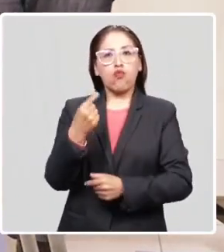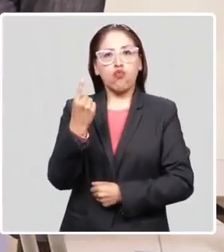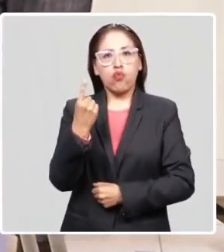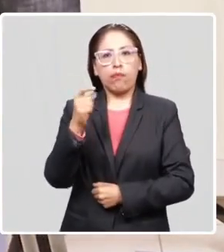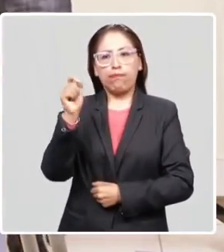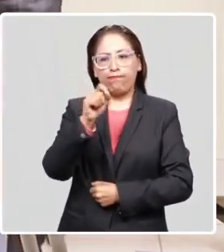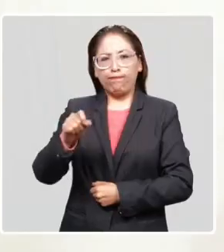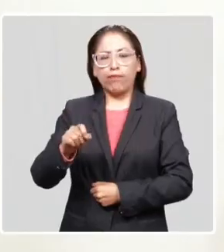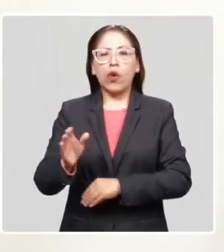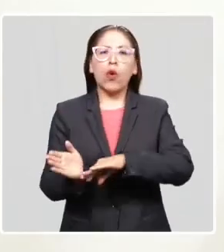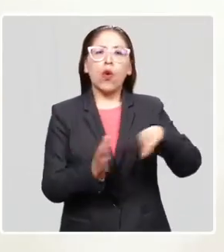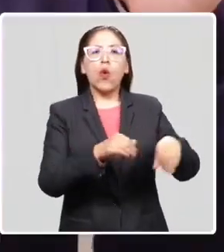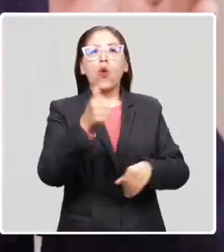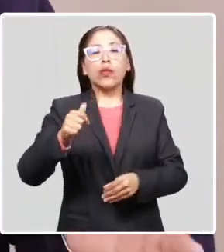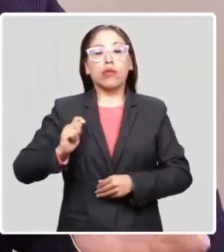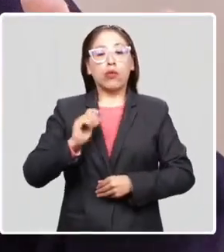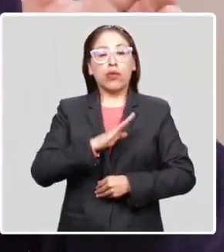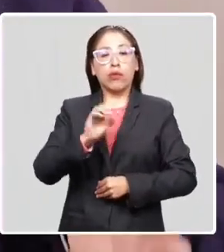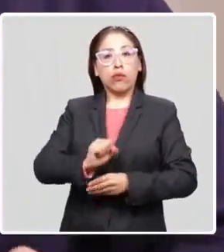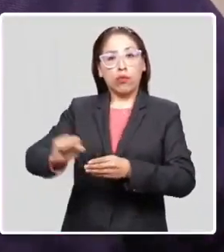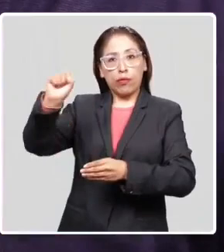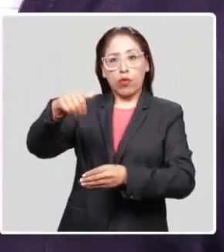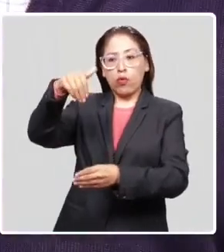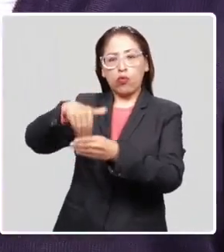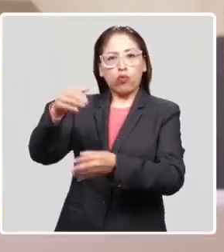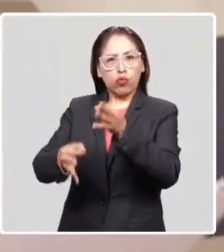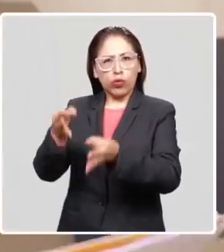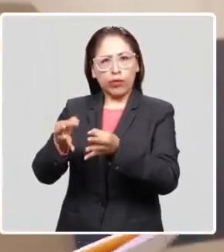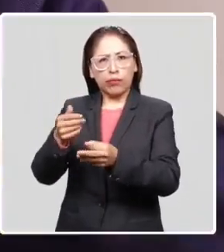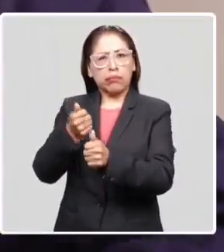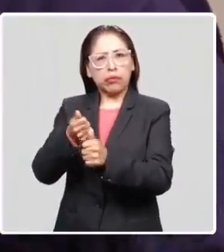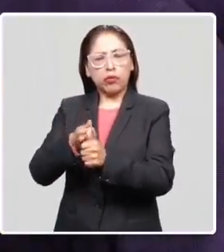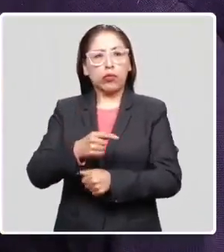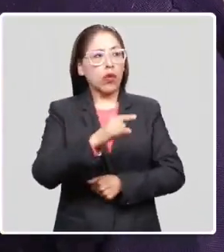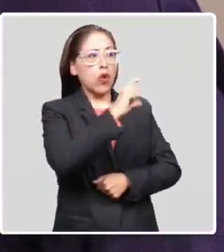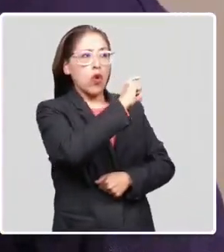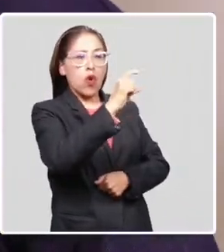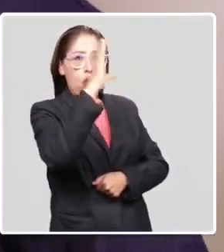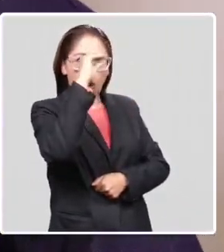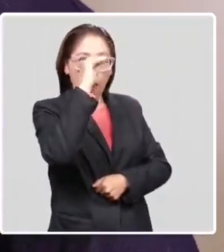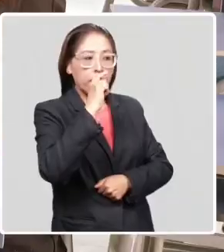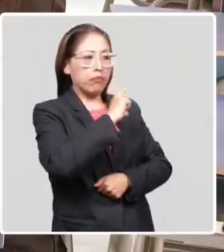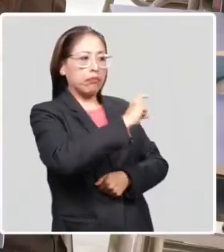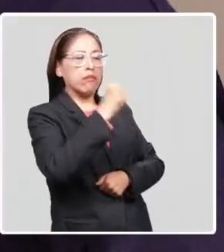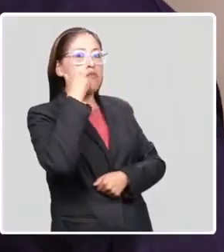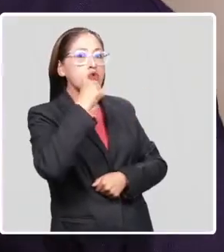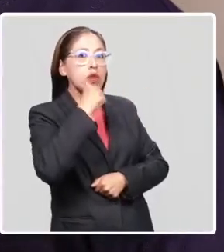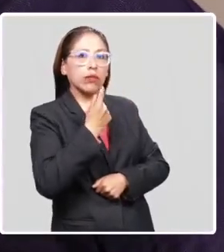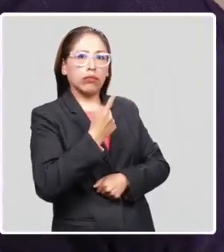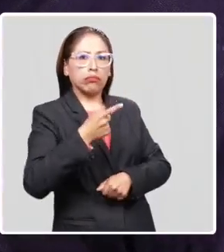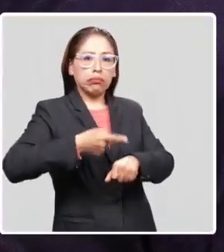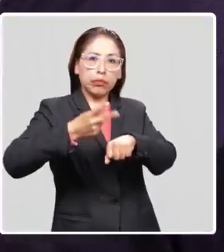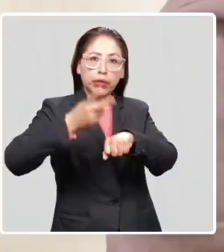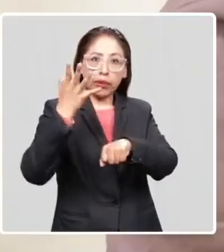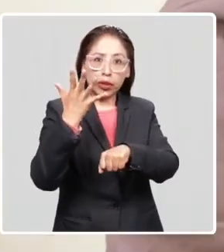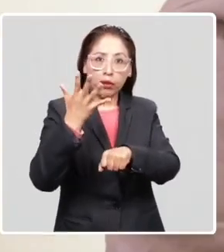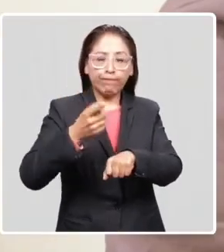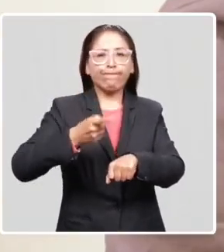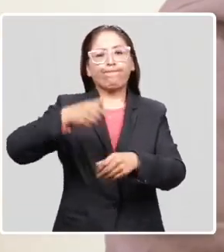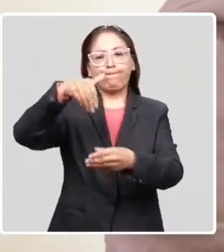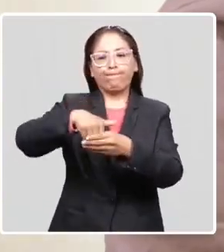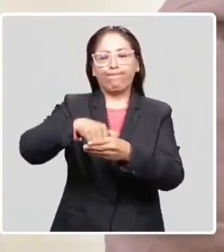emitir un voto. Y en la franja del Tribunal Supremo de Justicia debemos votar dos veces. Un voto por una mujer y un voto por un hombre. Entonces debemos